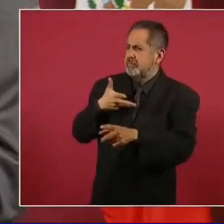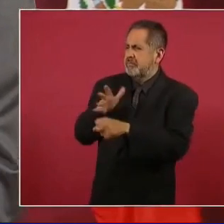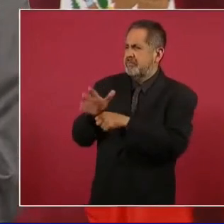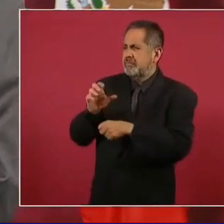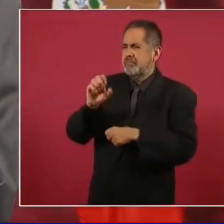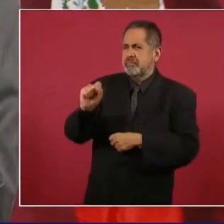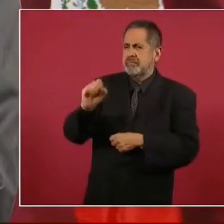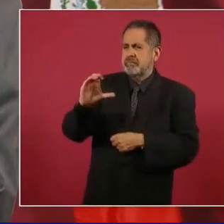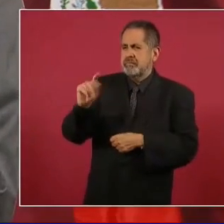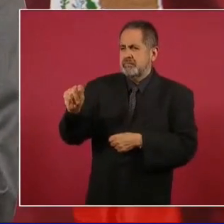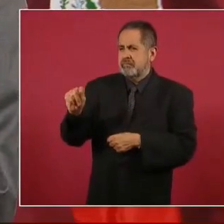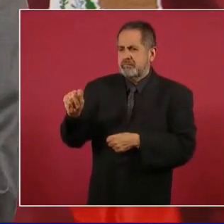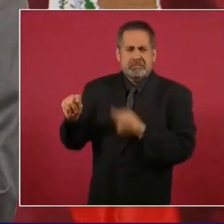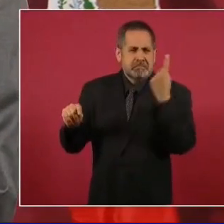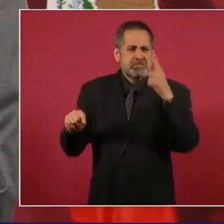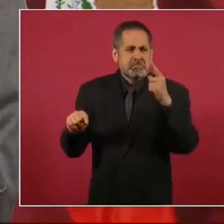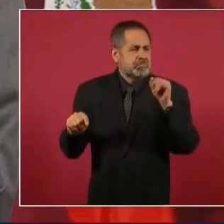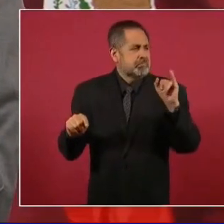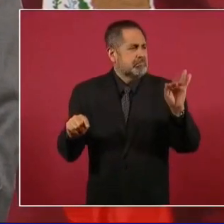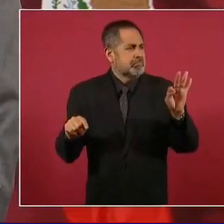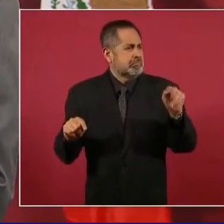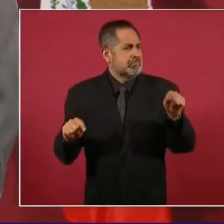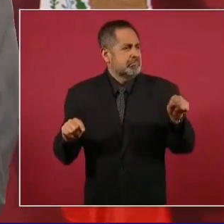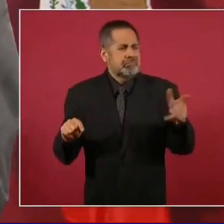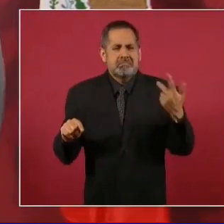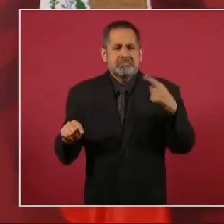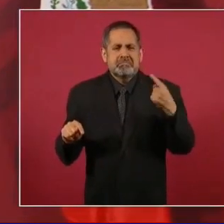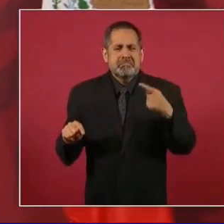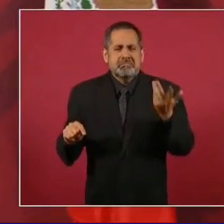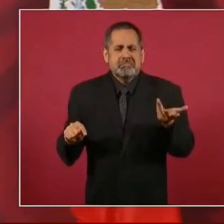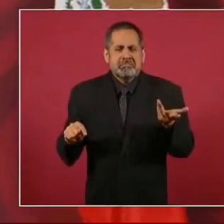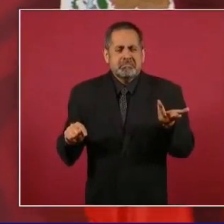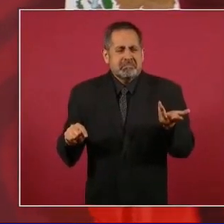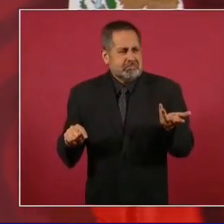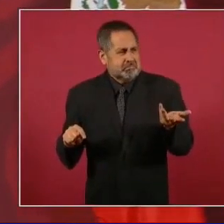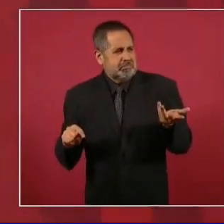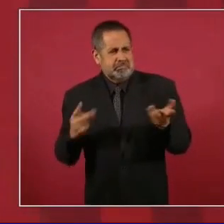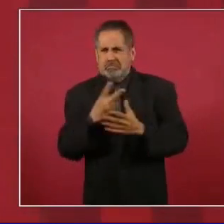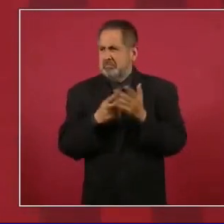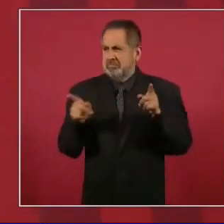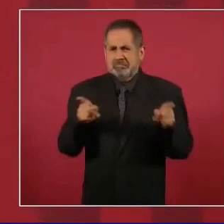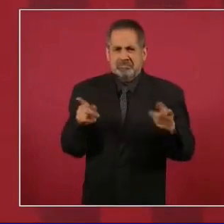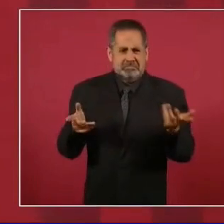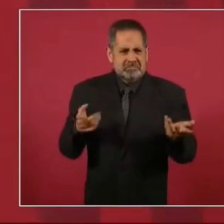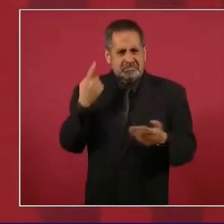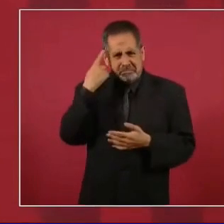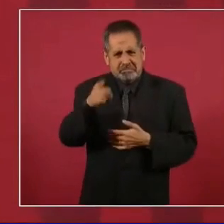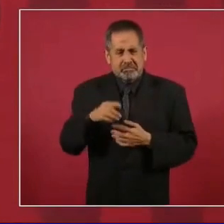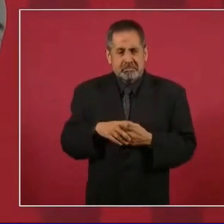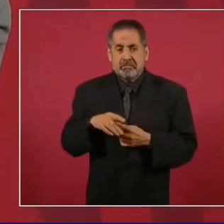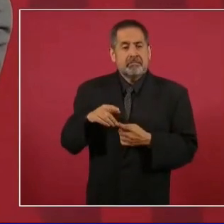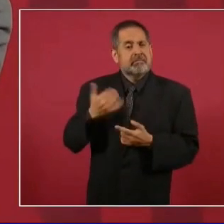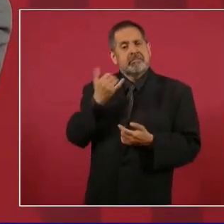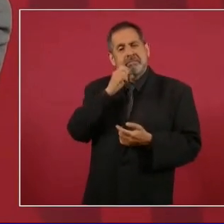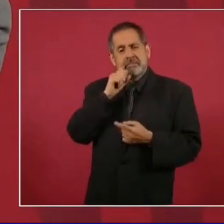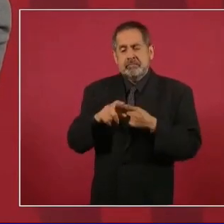¿Y para qué crear alrededor de Pemex